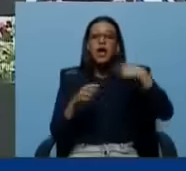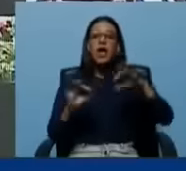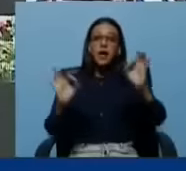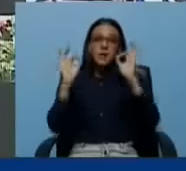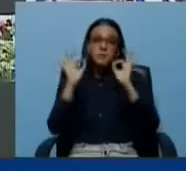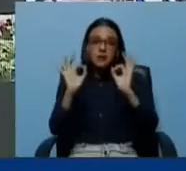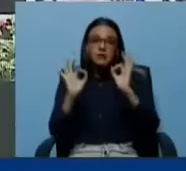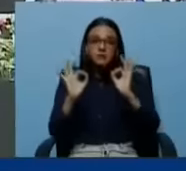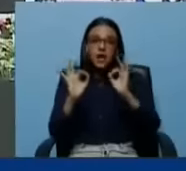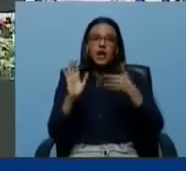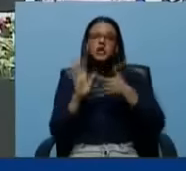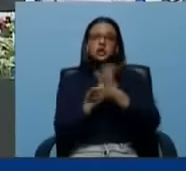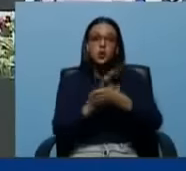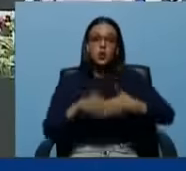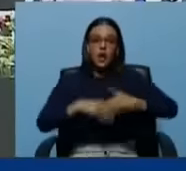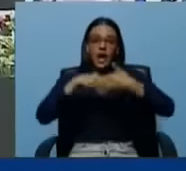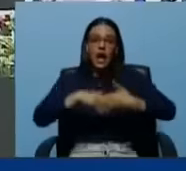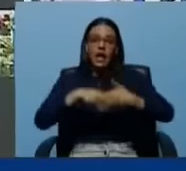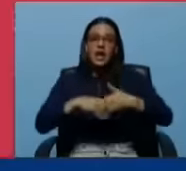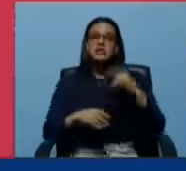de la Alianza Bolivariana.